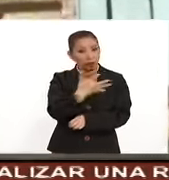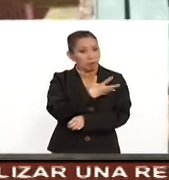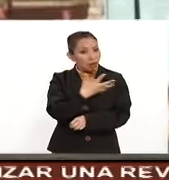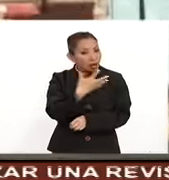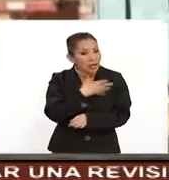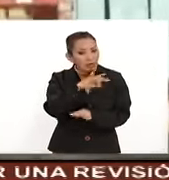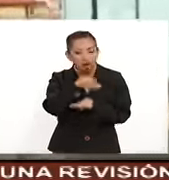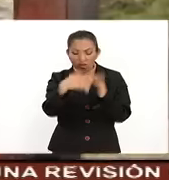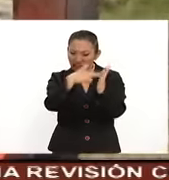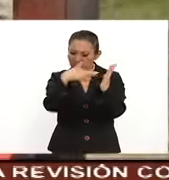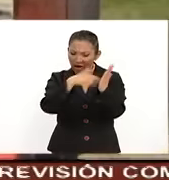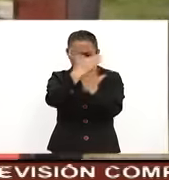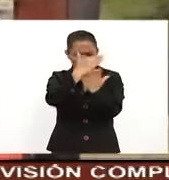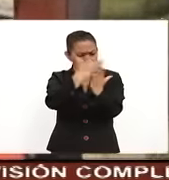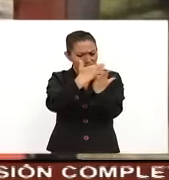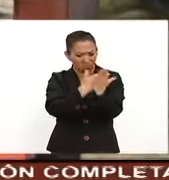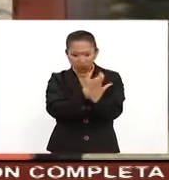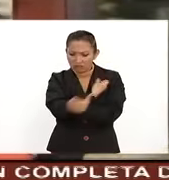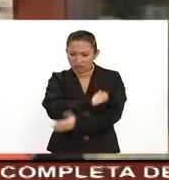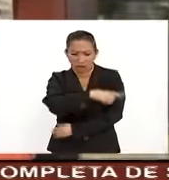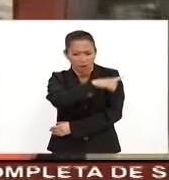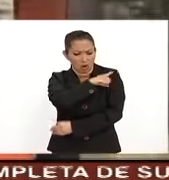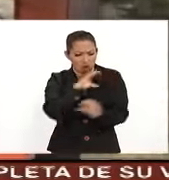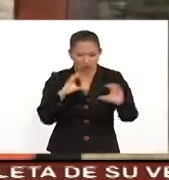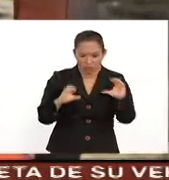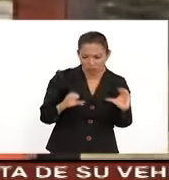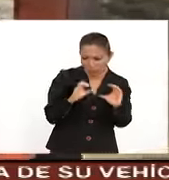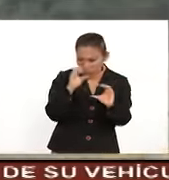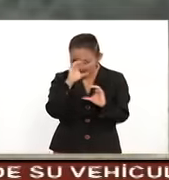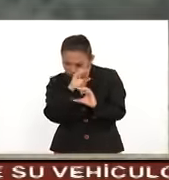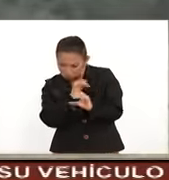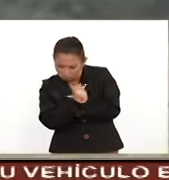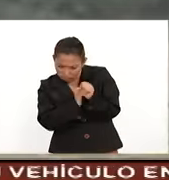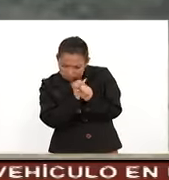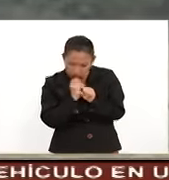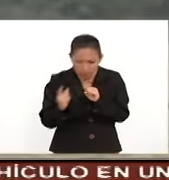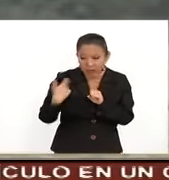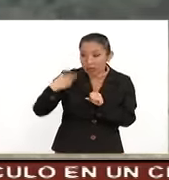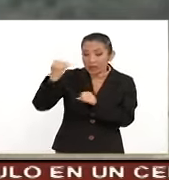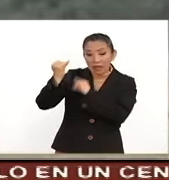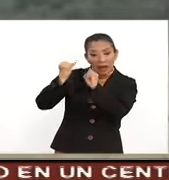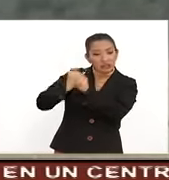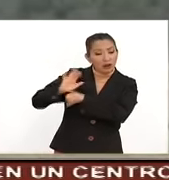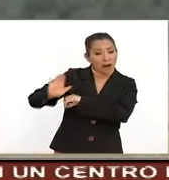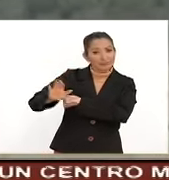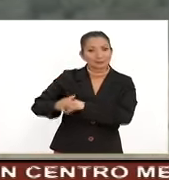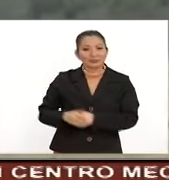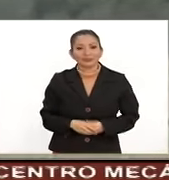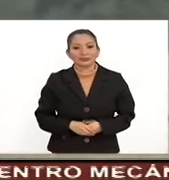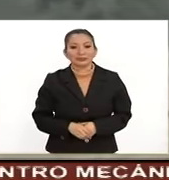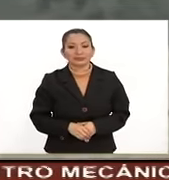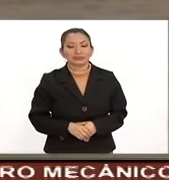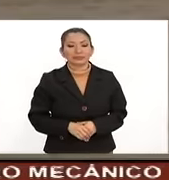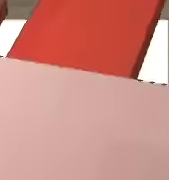cumple con todas las normas de sanidad, inocuidad y esquemas comerciales a nivel internacional.